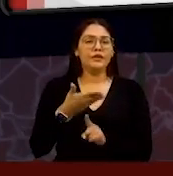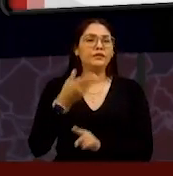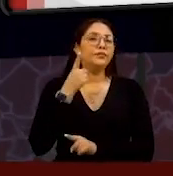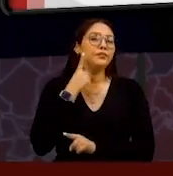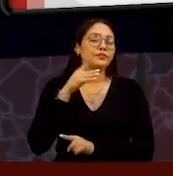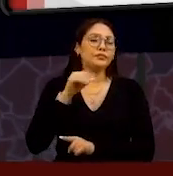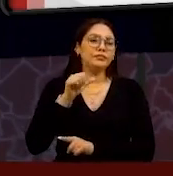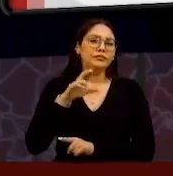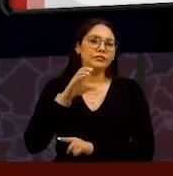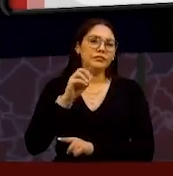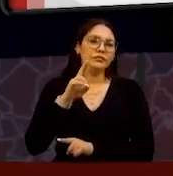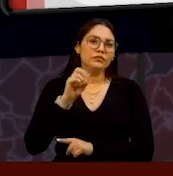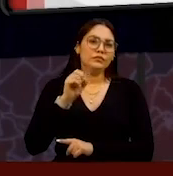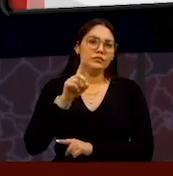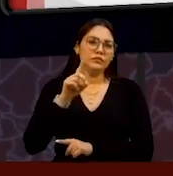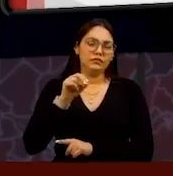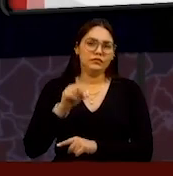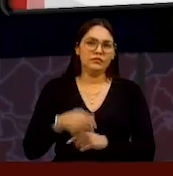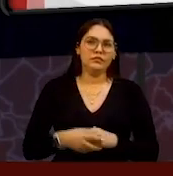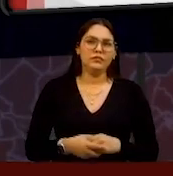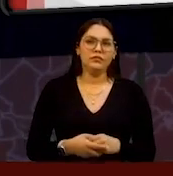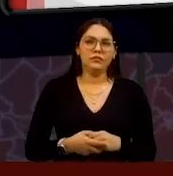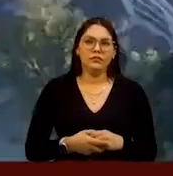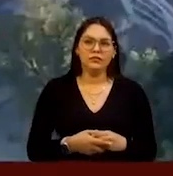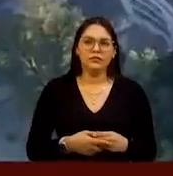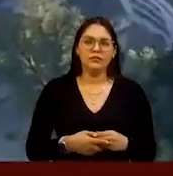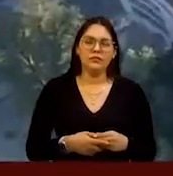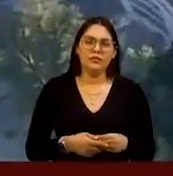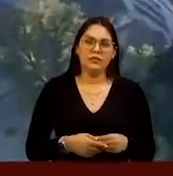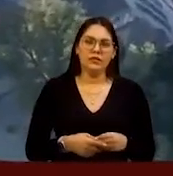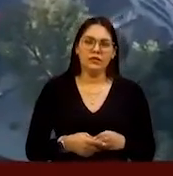Marcos Rosendo Medina, filigrana de Morena.